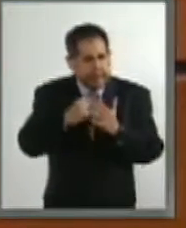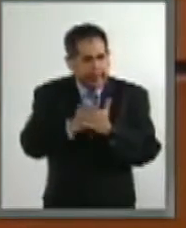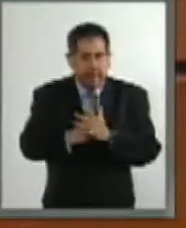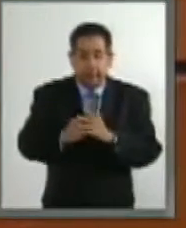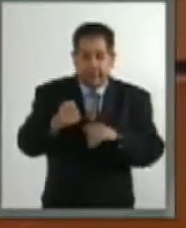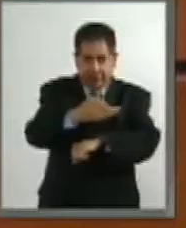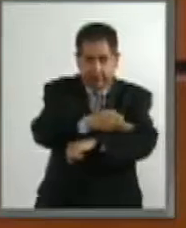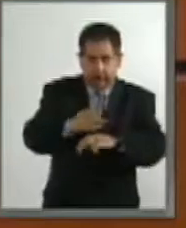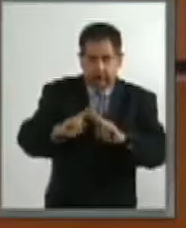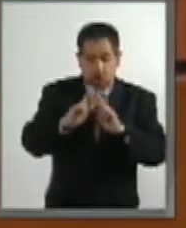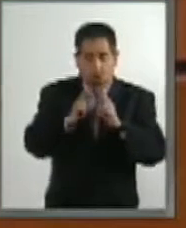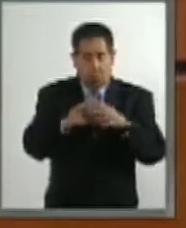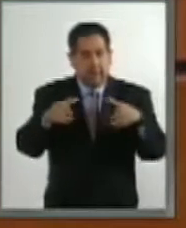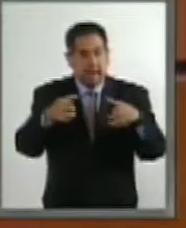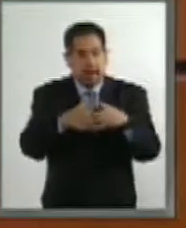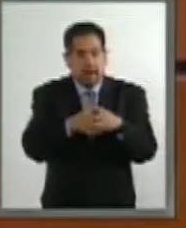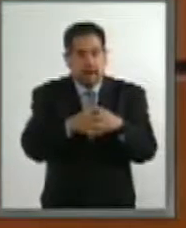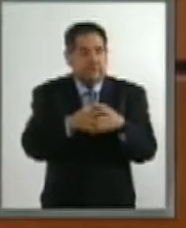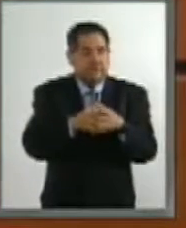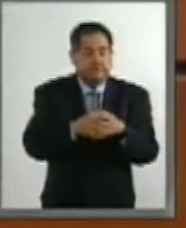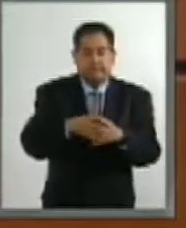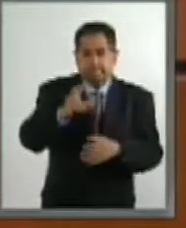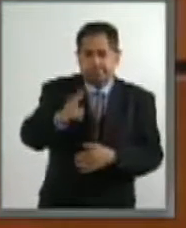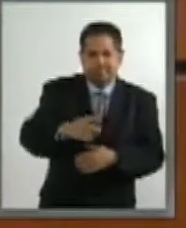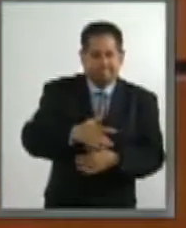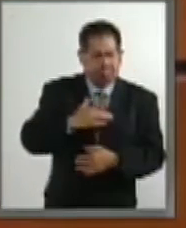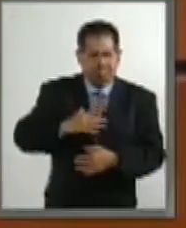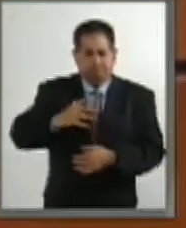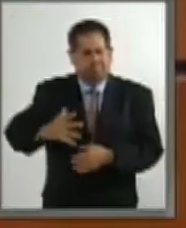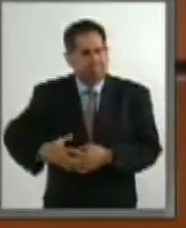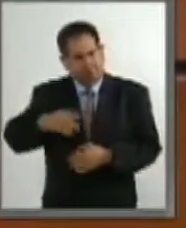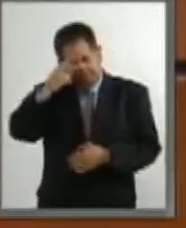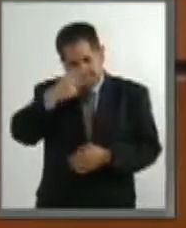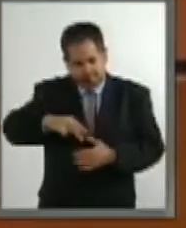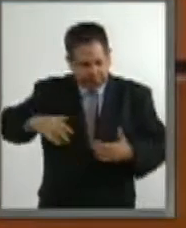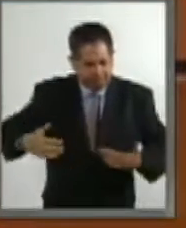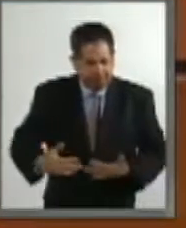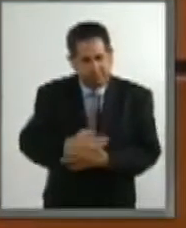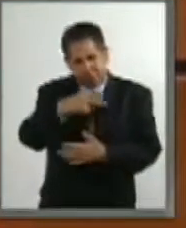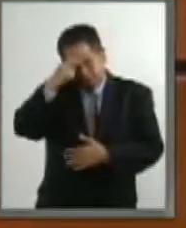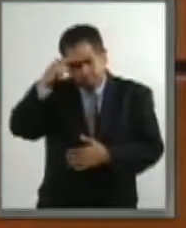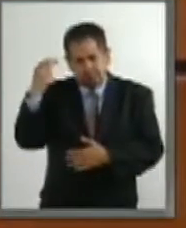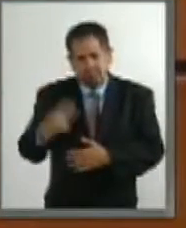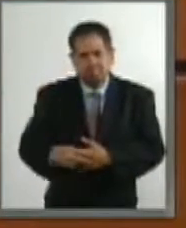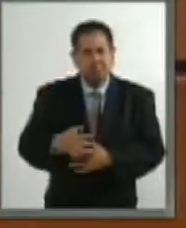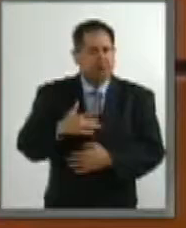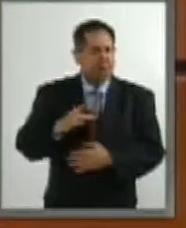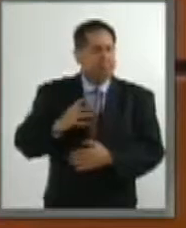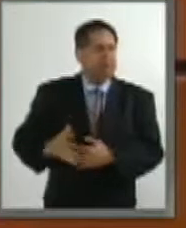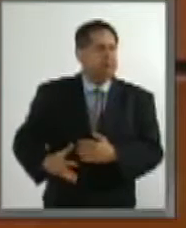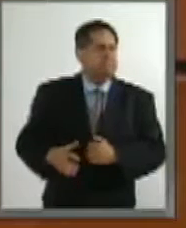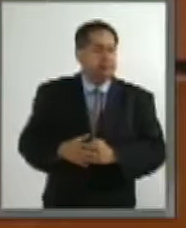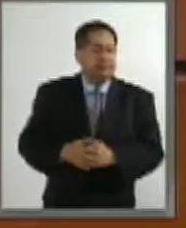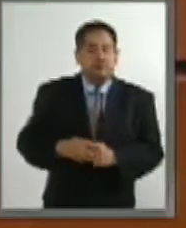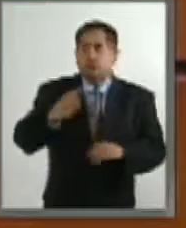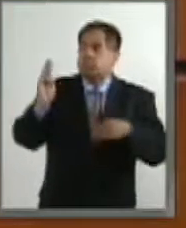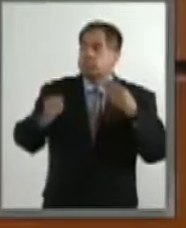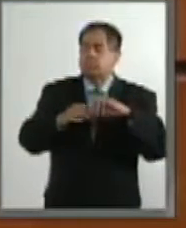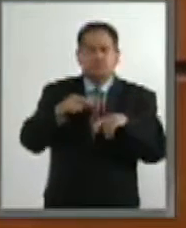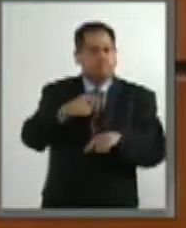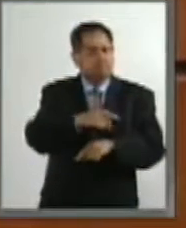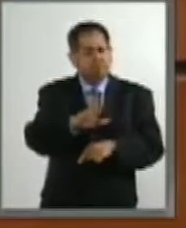como todos sabemos es un orgullo ser parte de méxico pues estoy segura que nuestro país es reconocido mundialmente